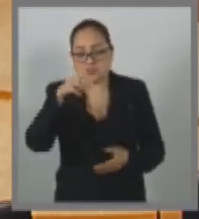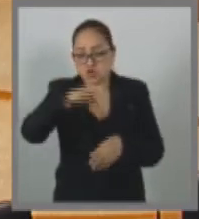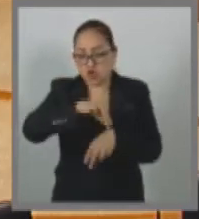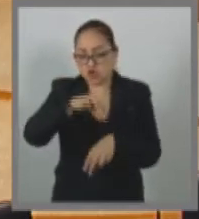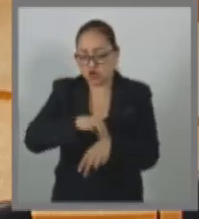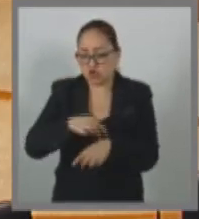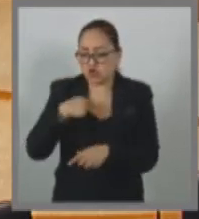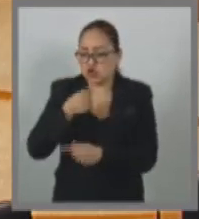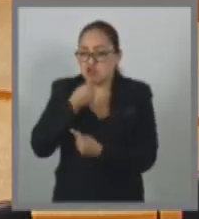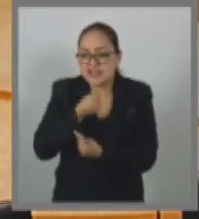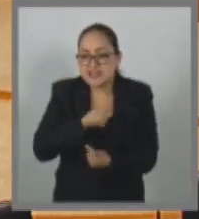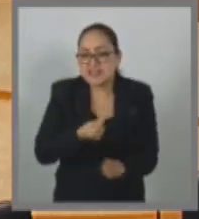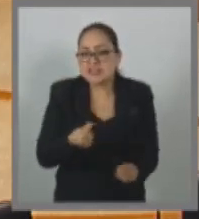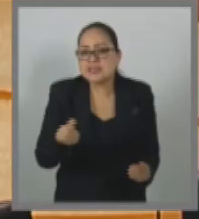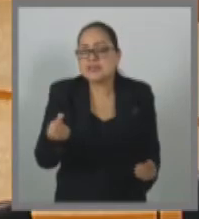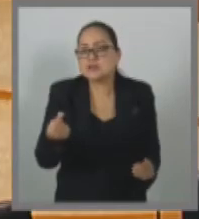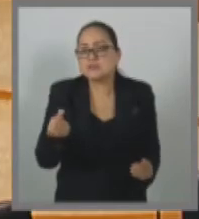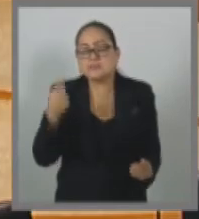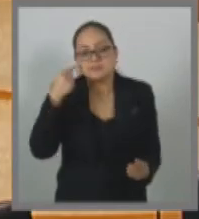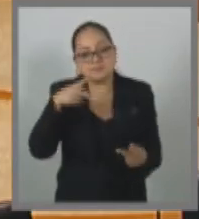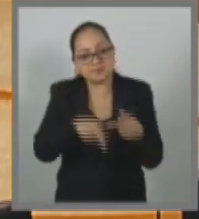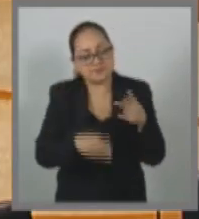Desde niño...